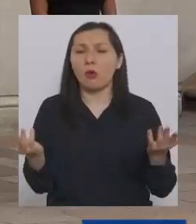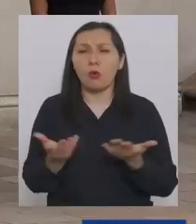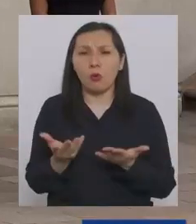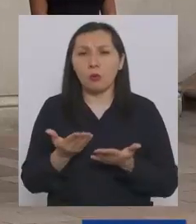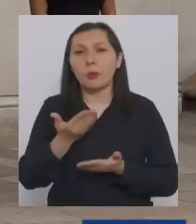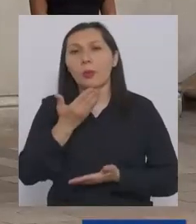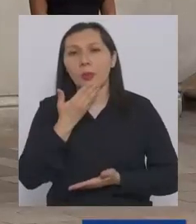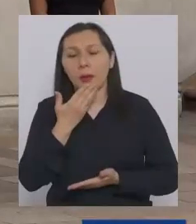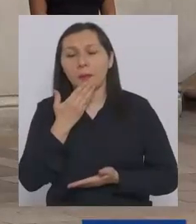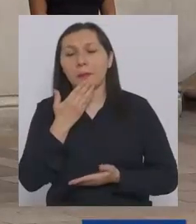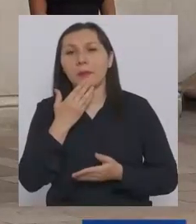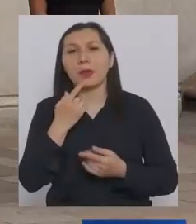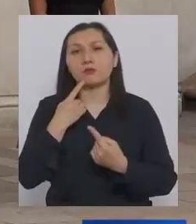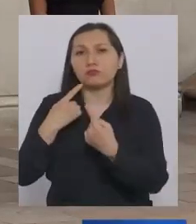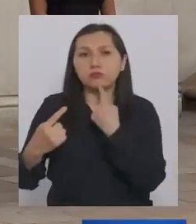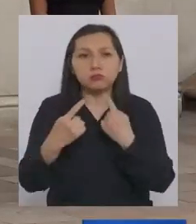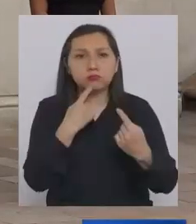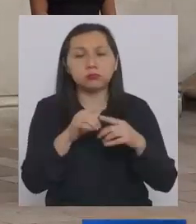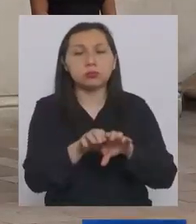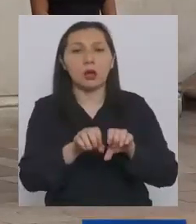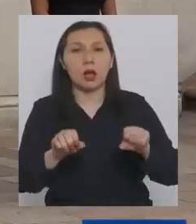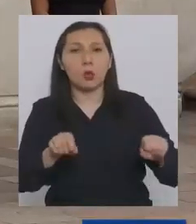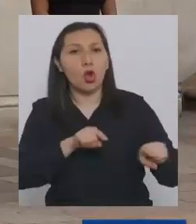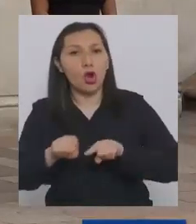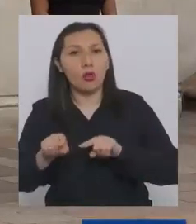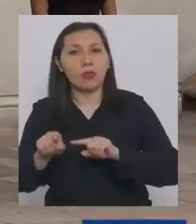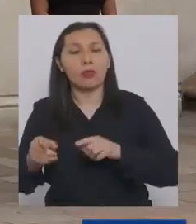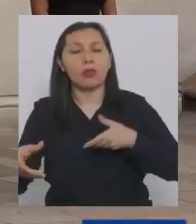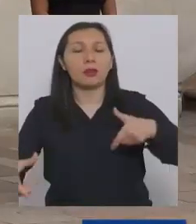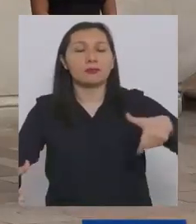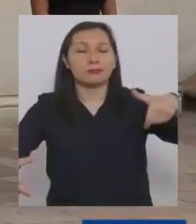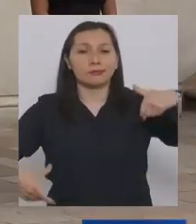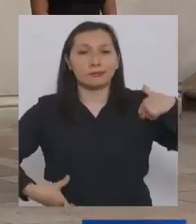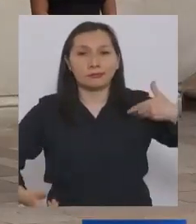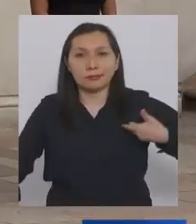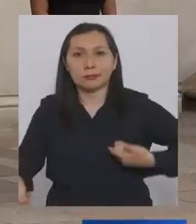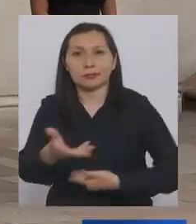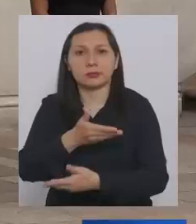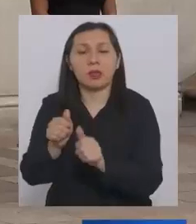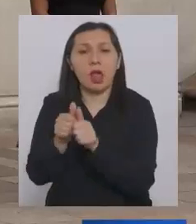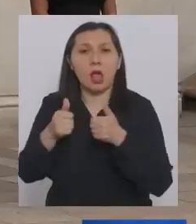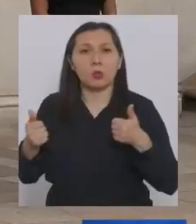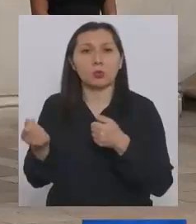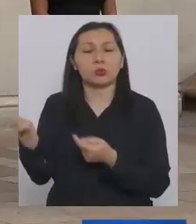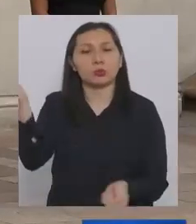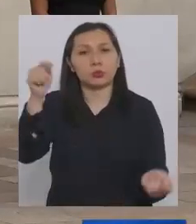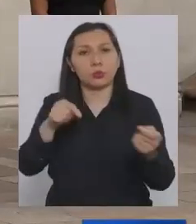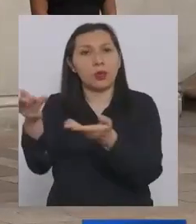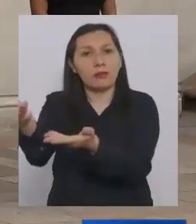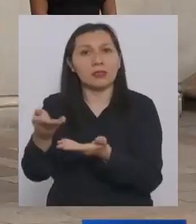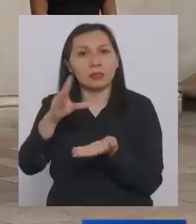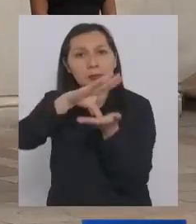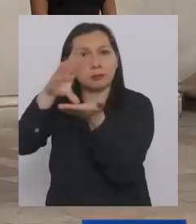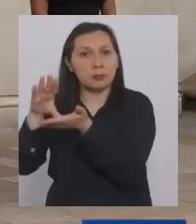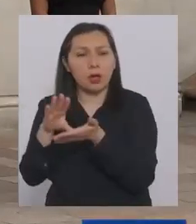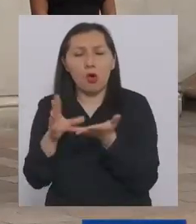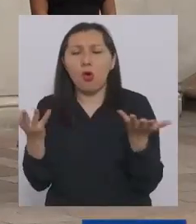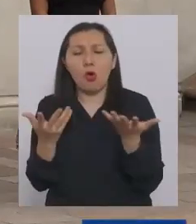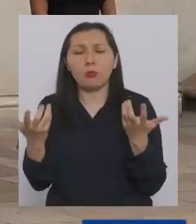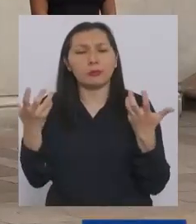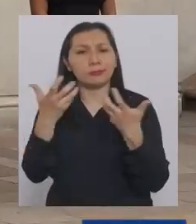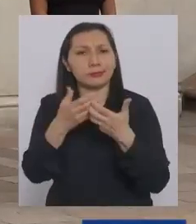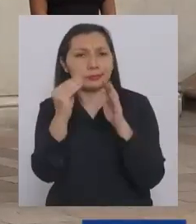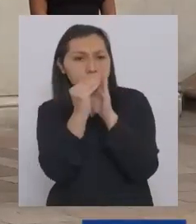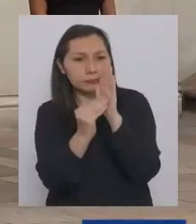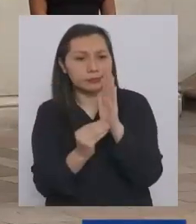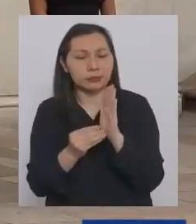están dando también los diálogos para coordinar lo que será el cambio de mando con autoridades, invitados internacionales? ¿Cómo se está articulando esa agenda